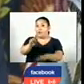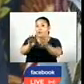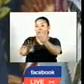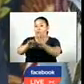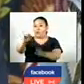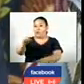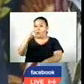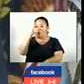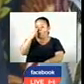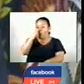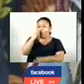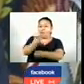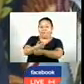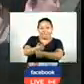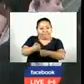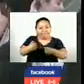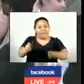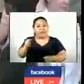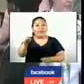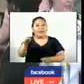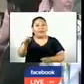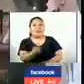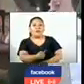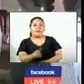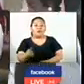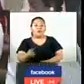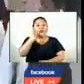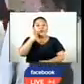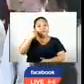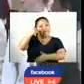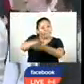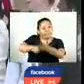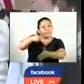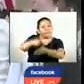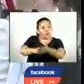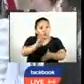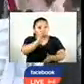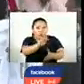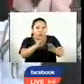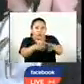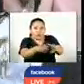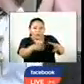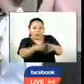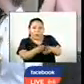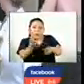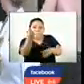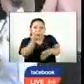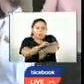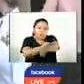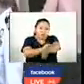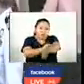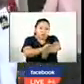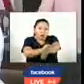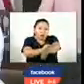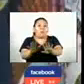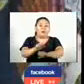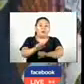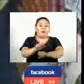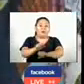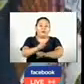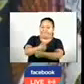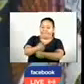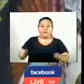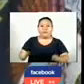de la emancipación en la casa blanca se destacó el valor de la lucha de la comunidad afroestadounidense para acabar con la esclavitud